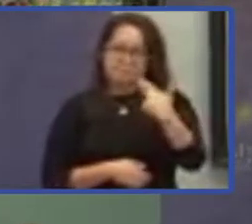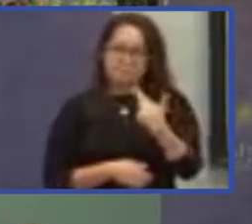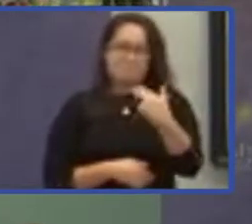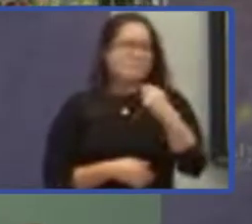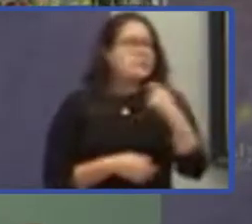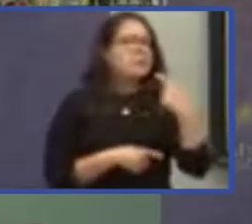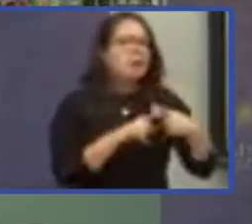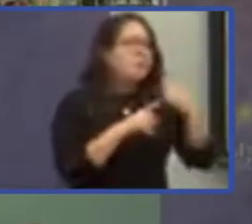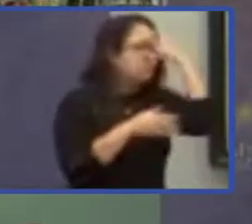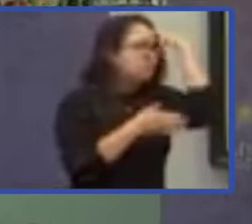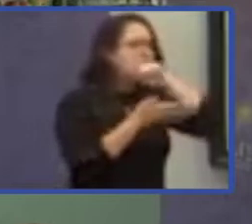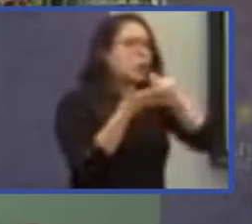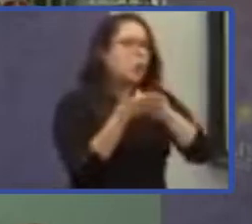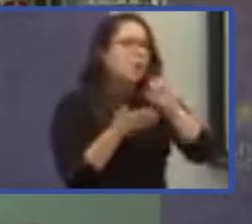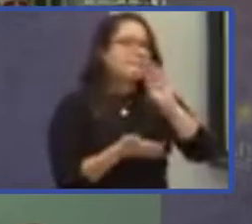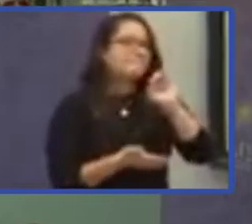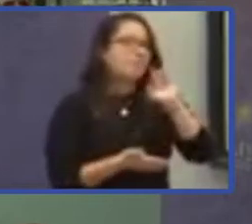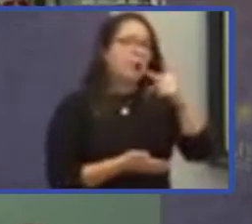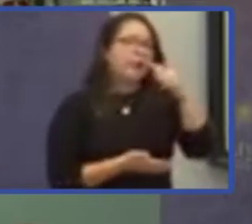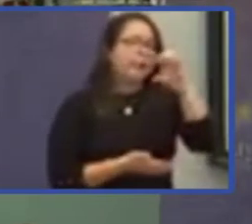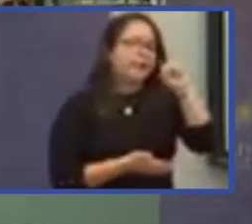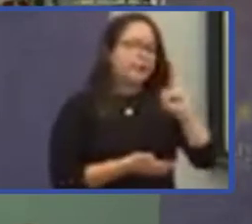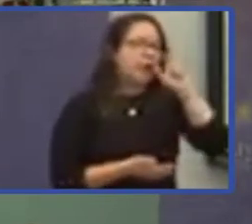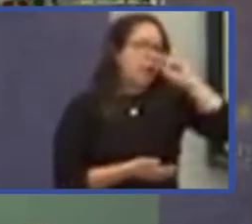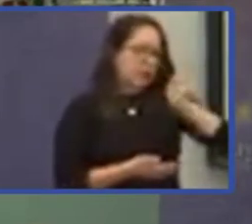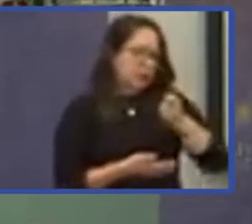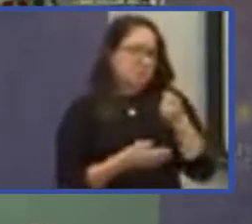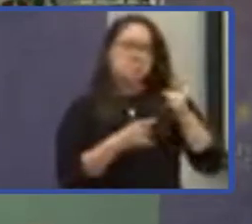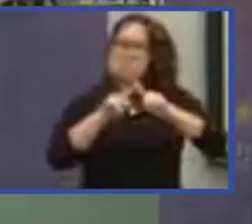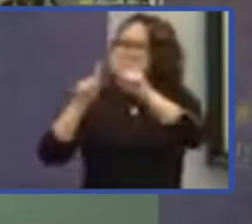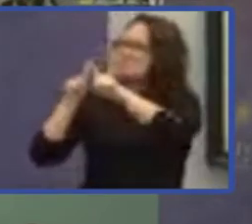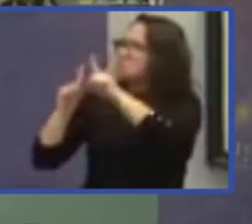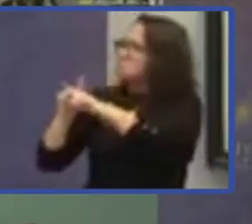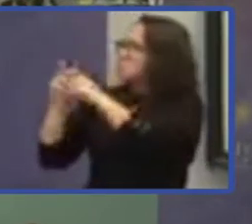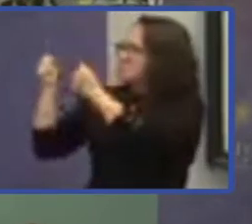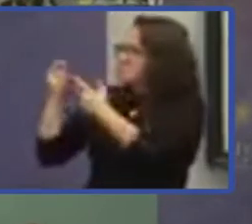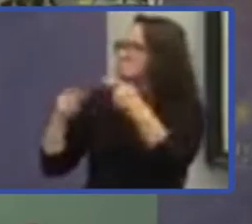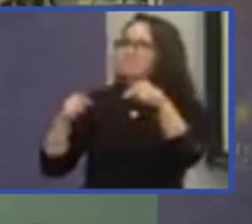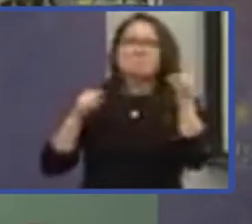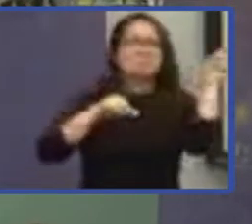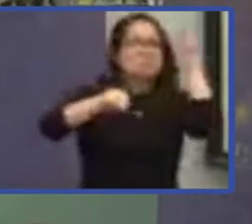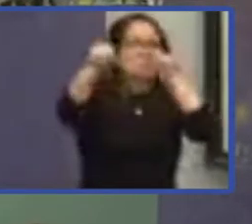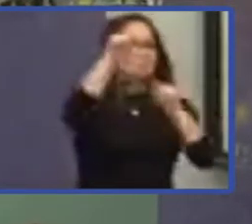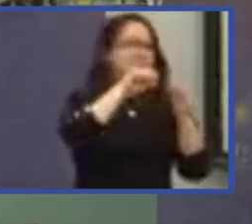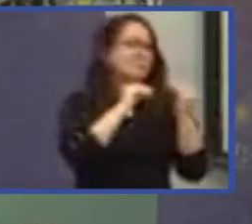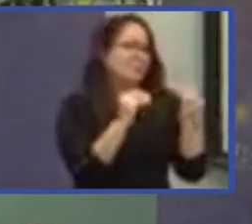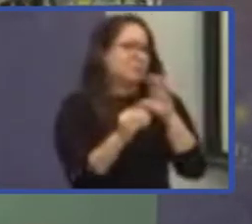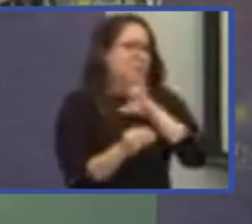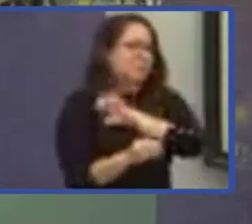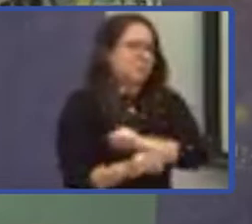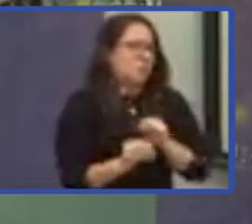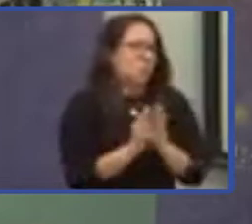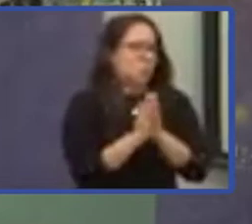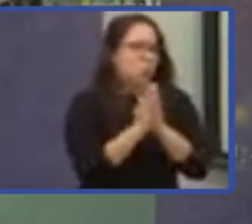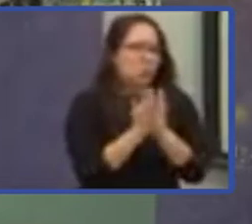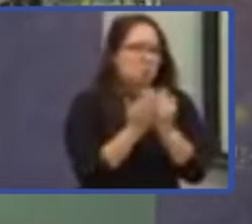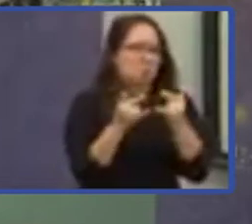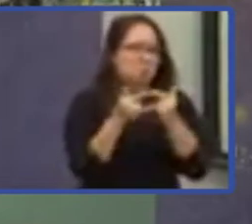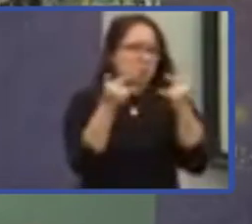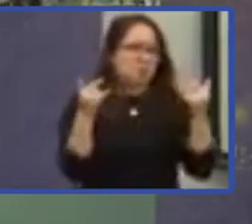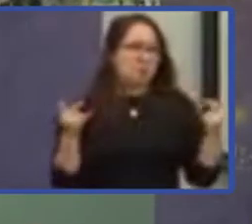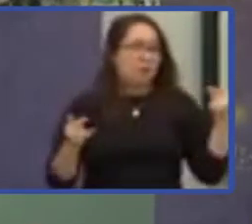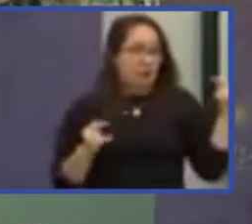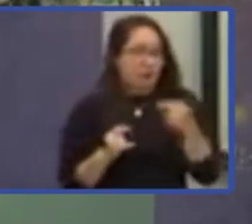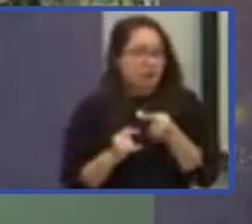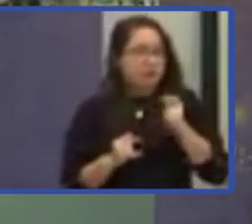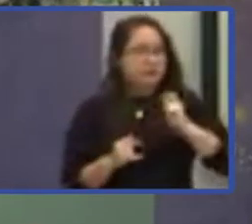seguramente está por acá el Alef de Borges o cualquier libro de Borges pero este es mi preferido es un cuentito y entonces se trata